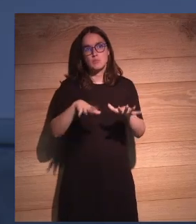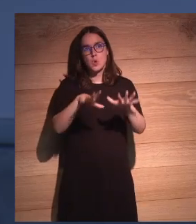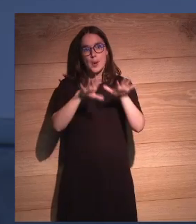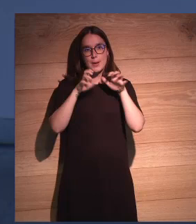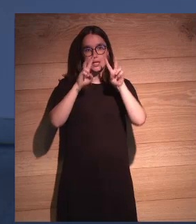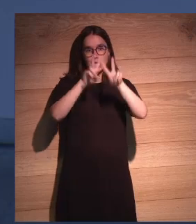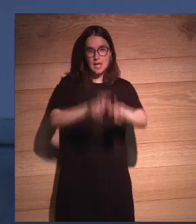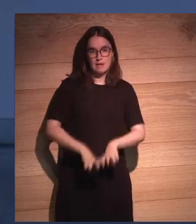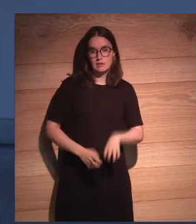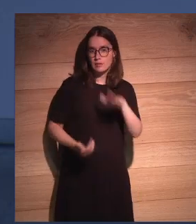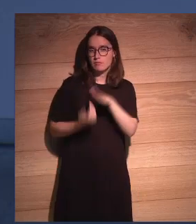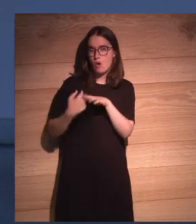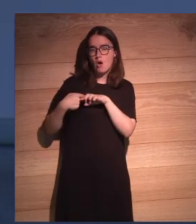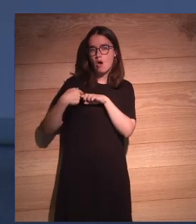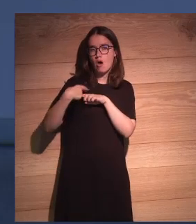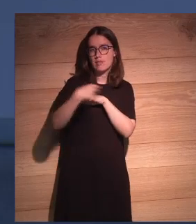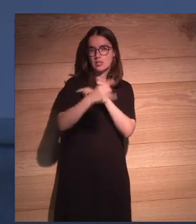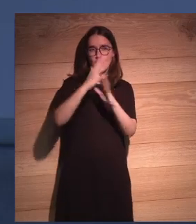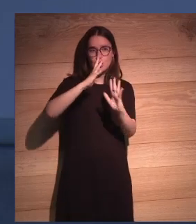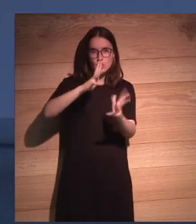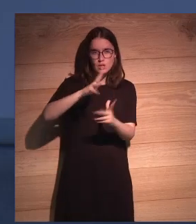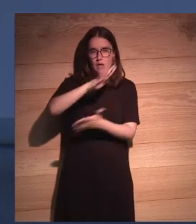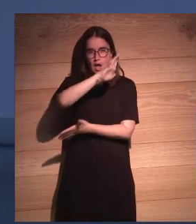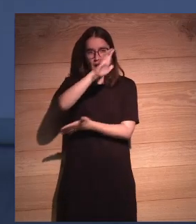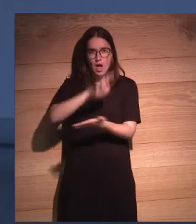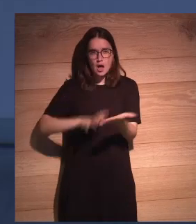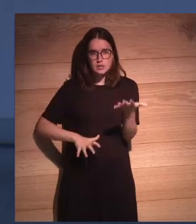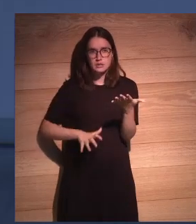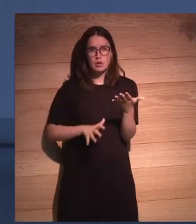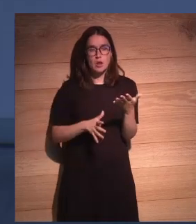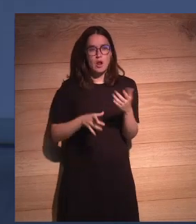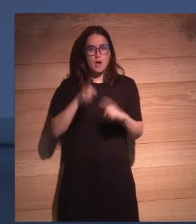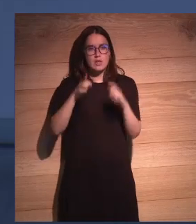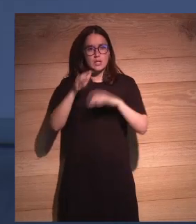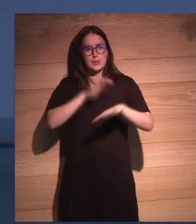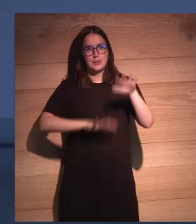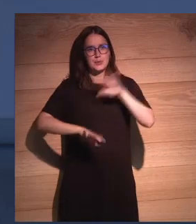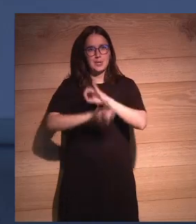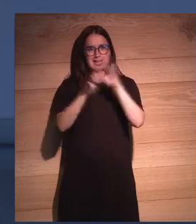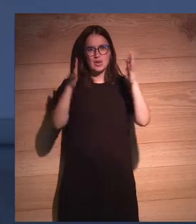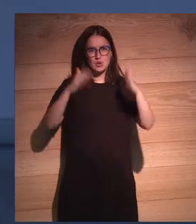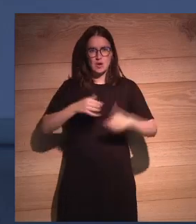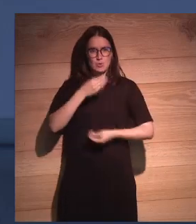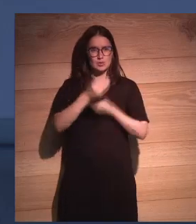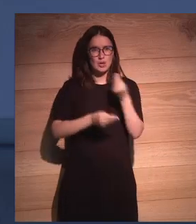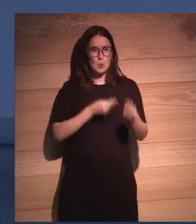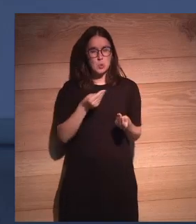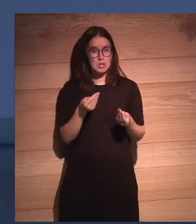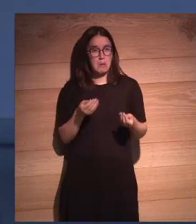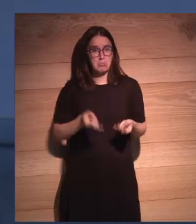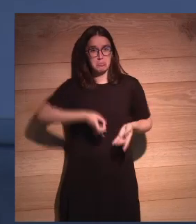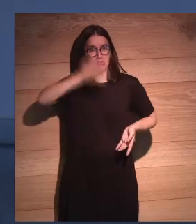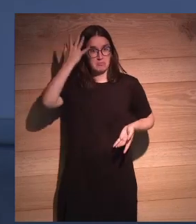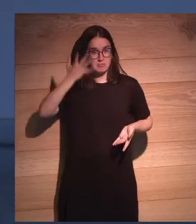Analytics, aparecen cada día en noticias, en artículos, y crean confusión porque se utilizan